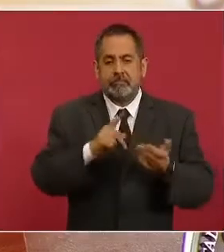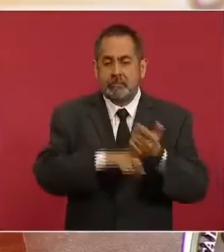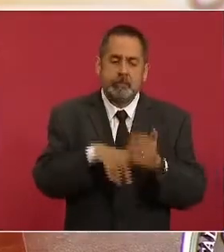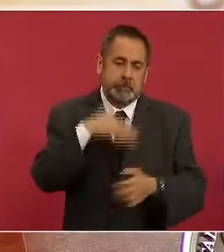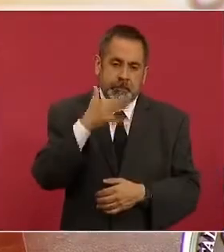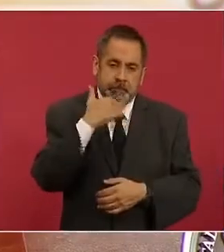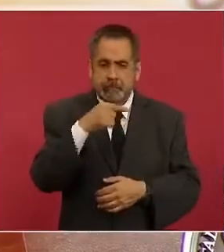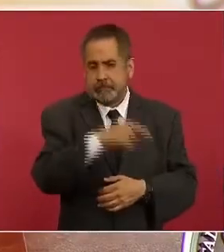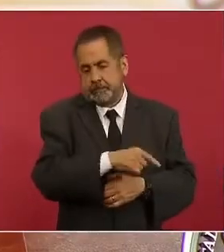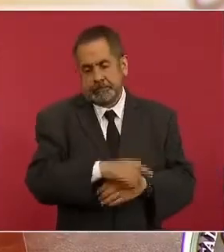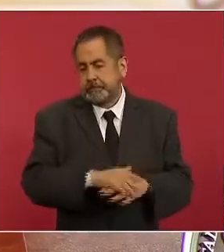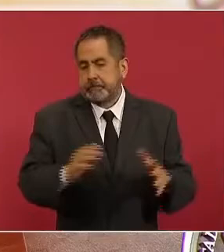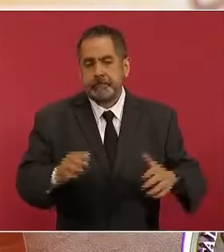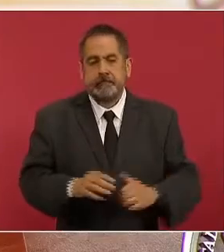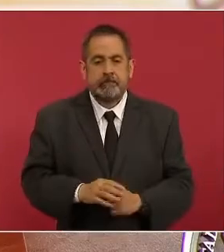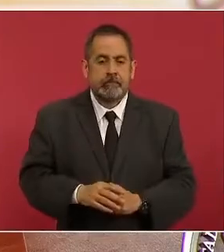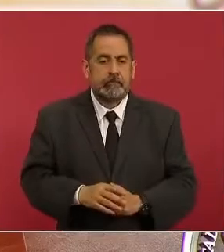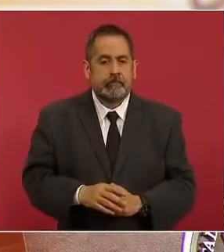sucios.